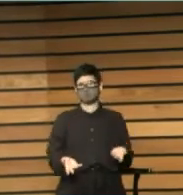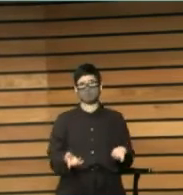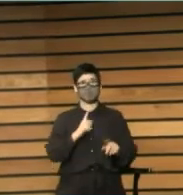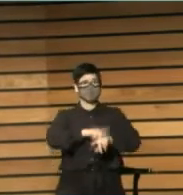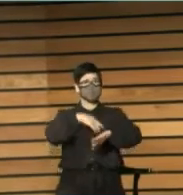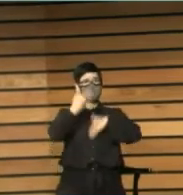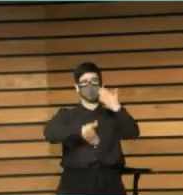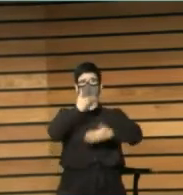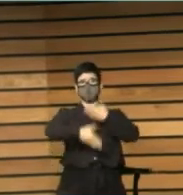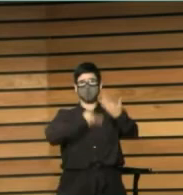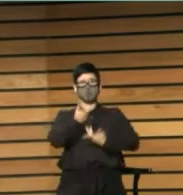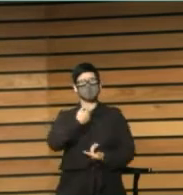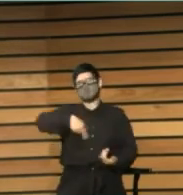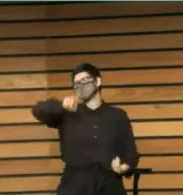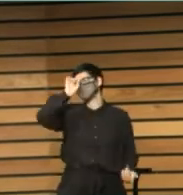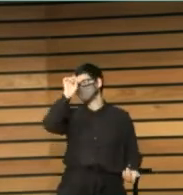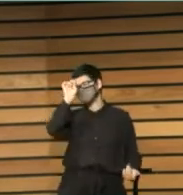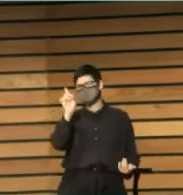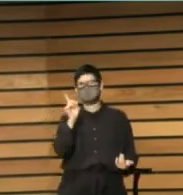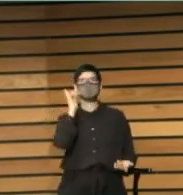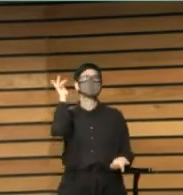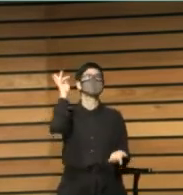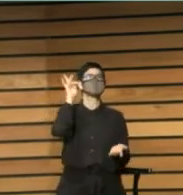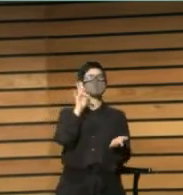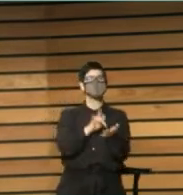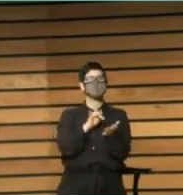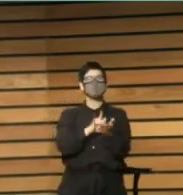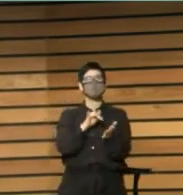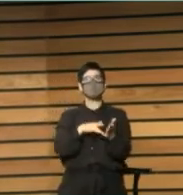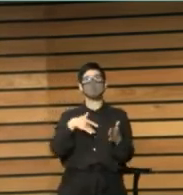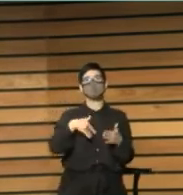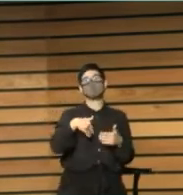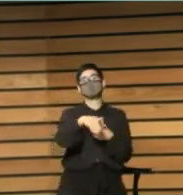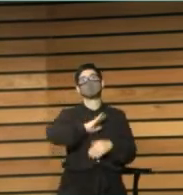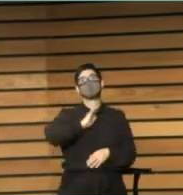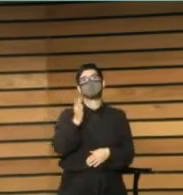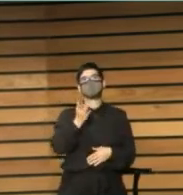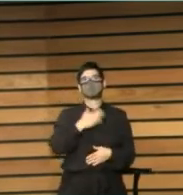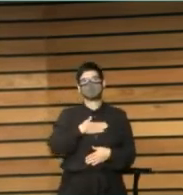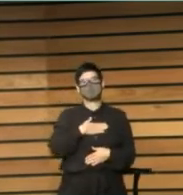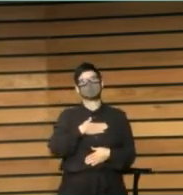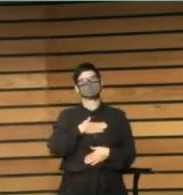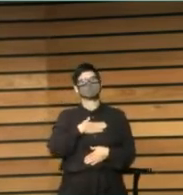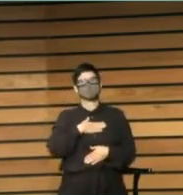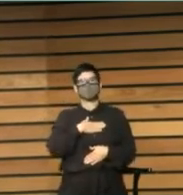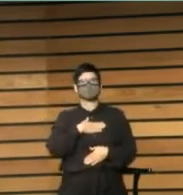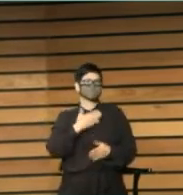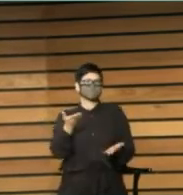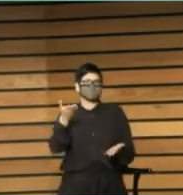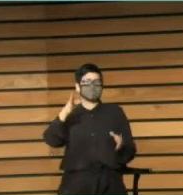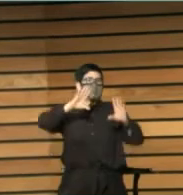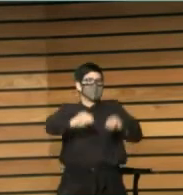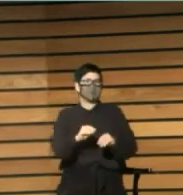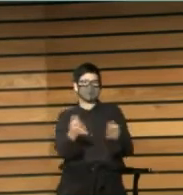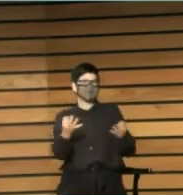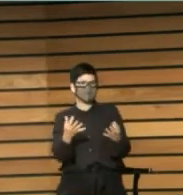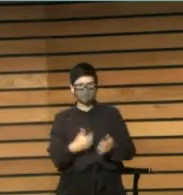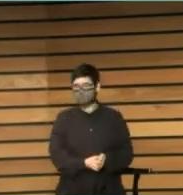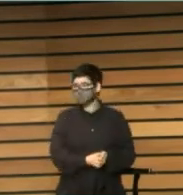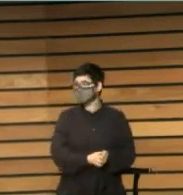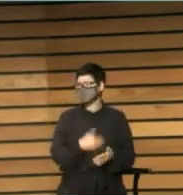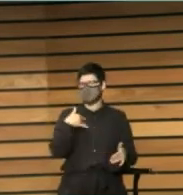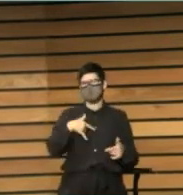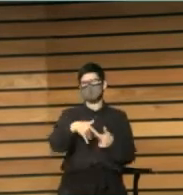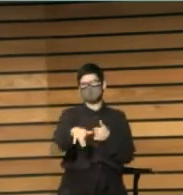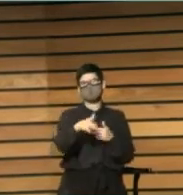ciencia cierta qué se iba a comer al día siguiente. Años después, leí un libro de Gabriel